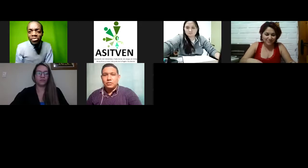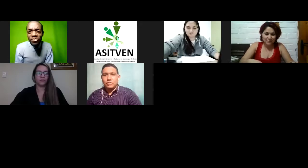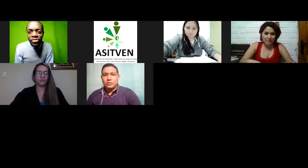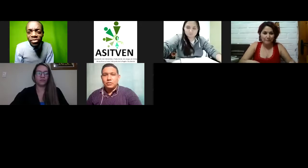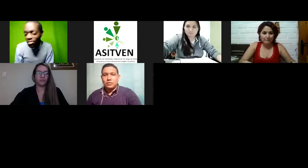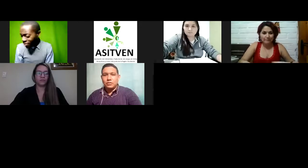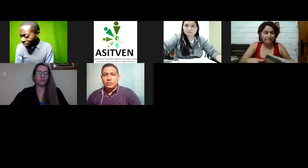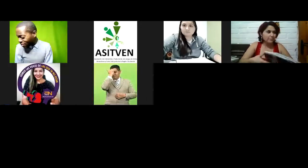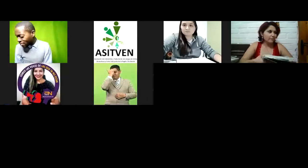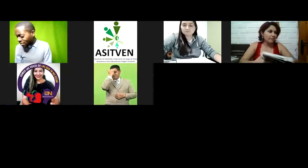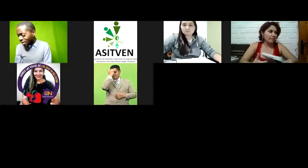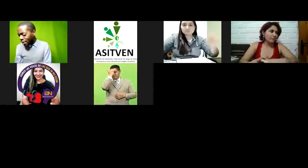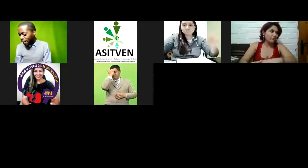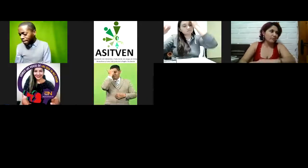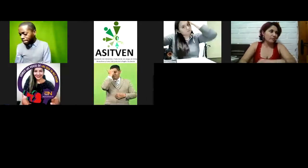Ajá.